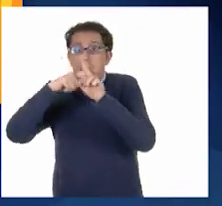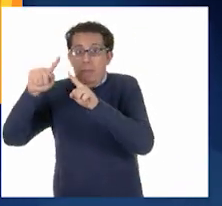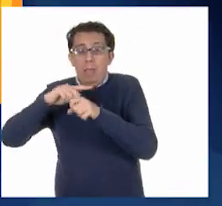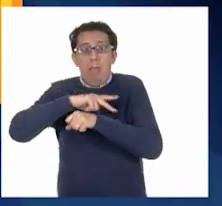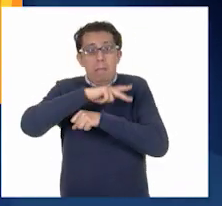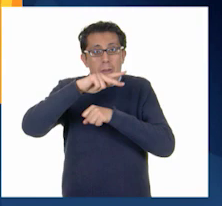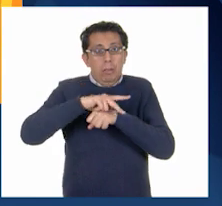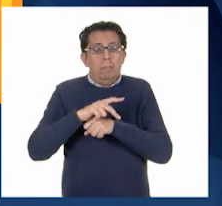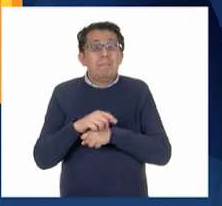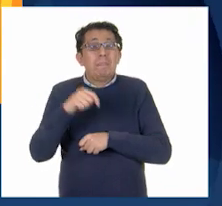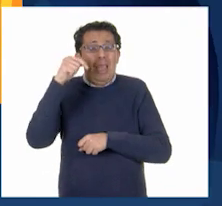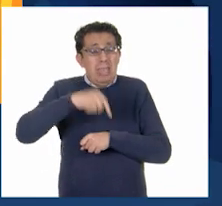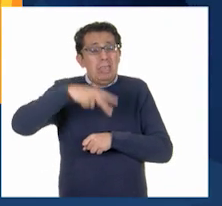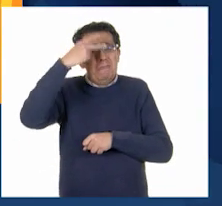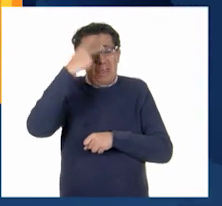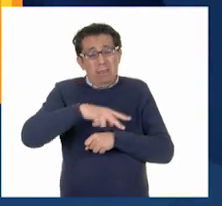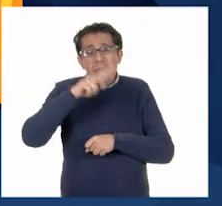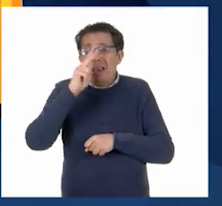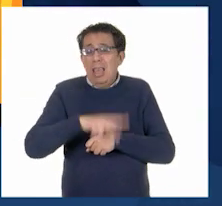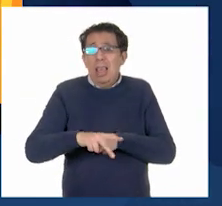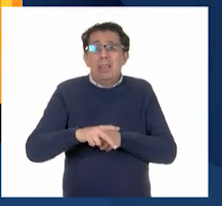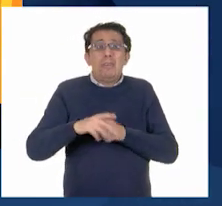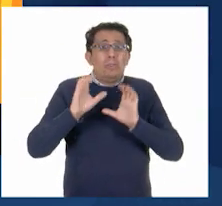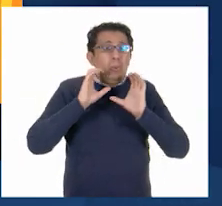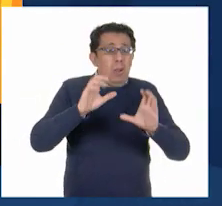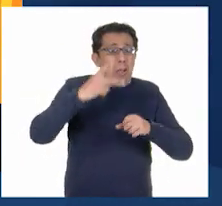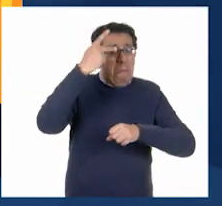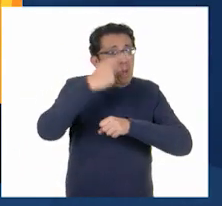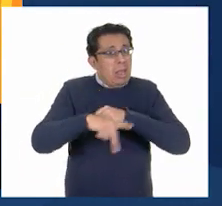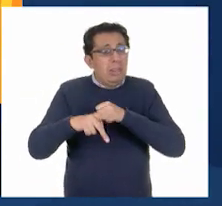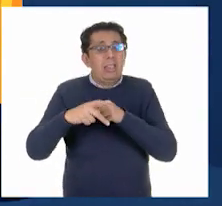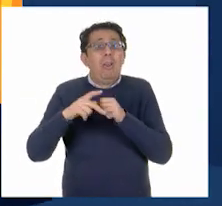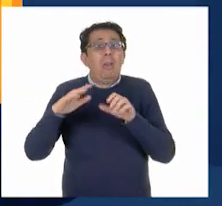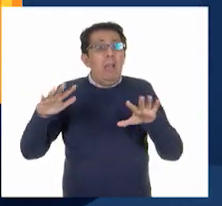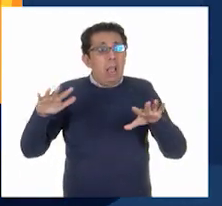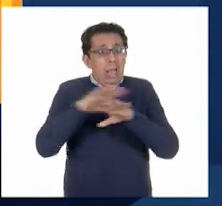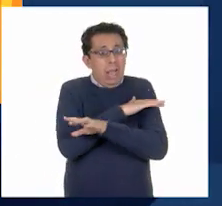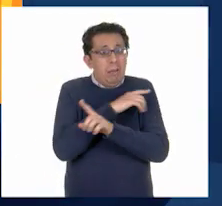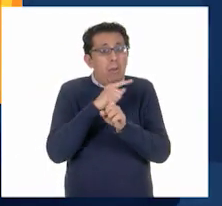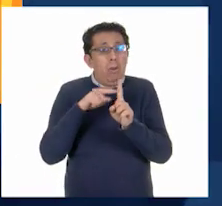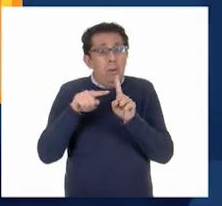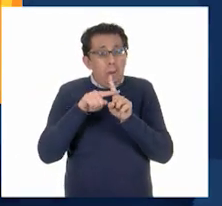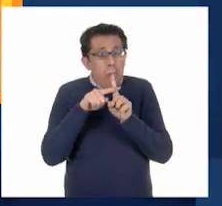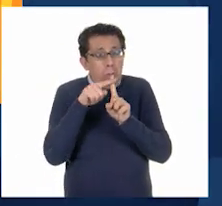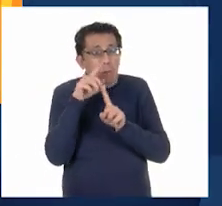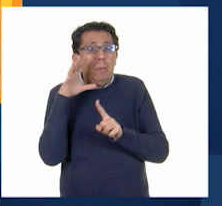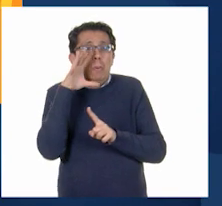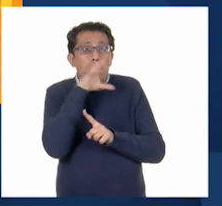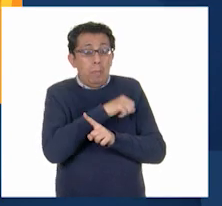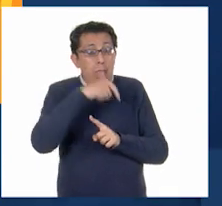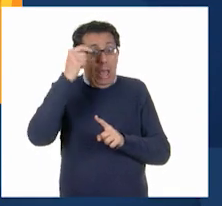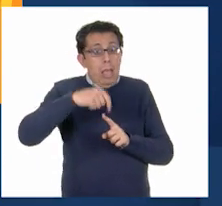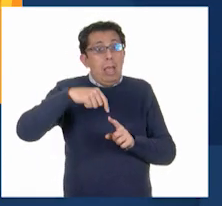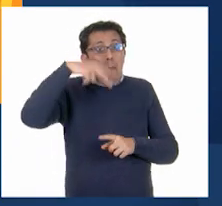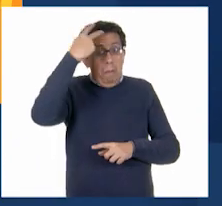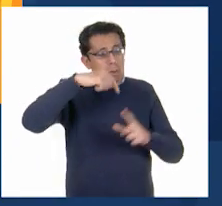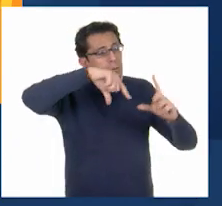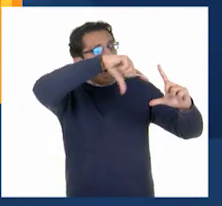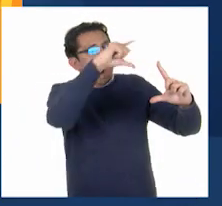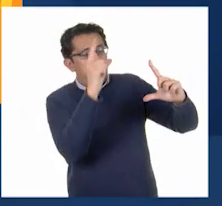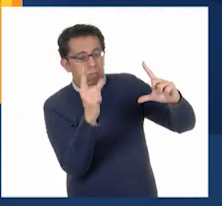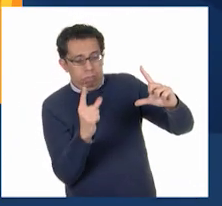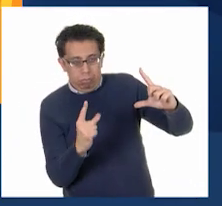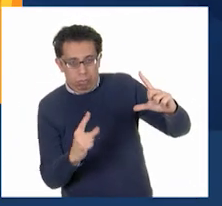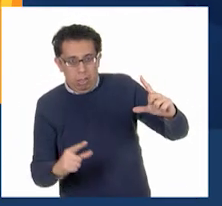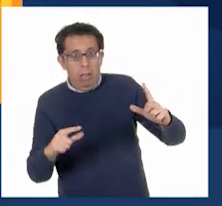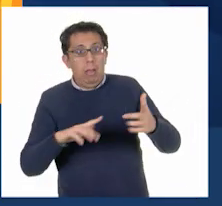muy vulnerable a los efectos del cambio climático, por varias de sus características. Es un país muy extenso que se encuentra donde